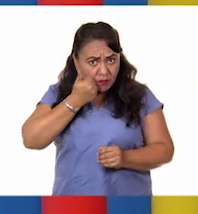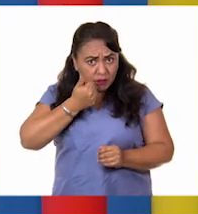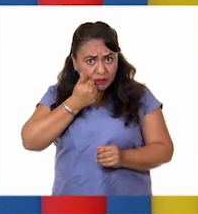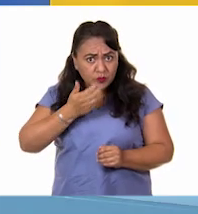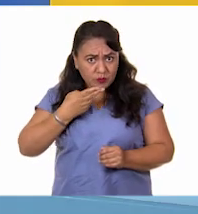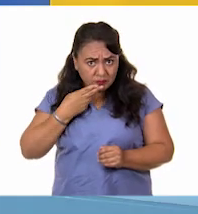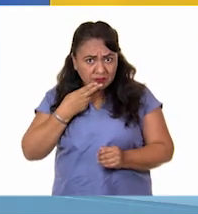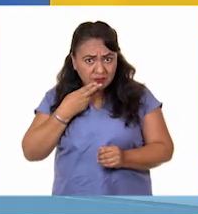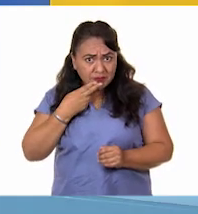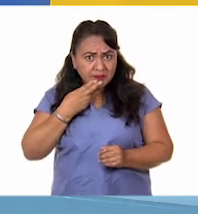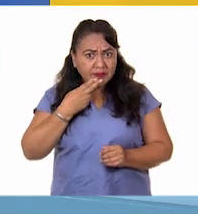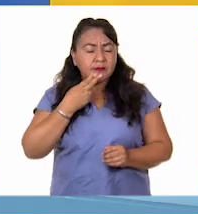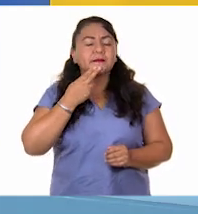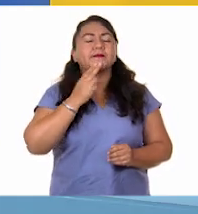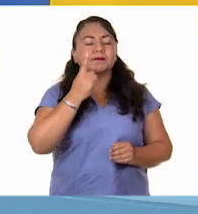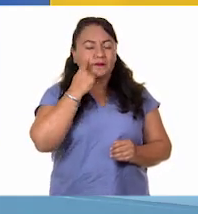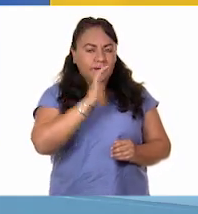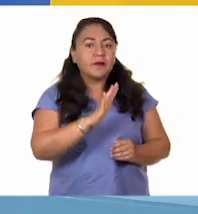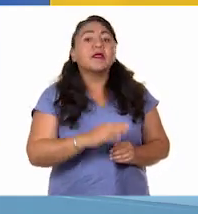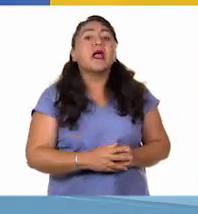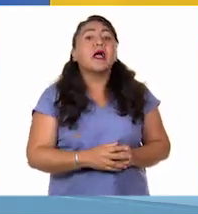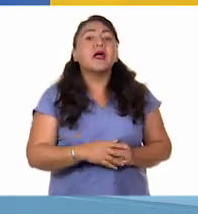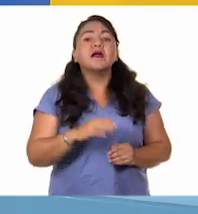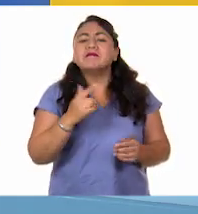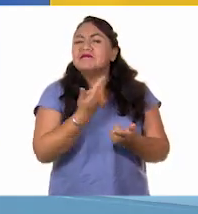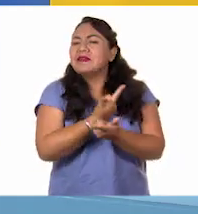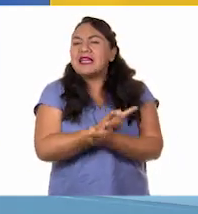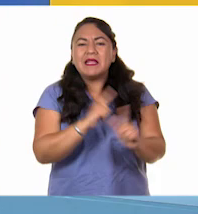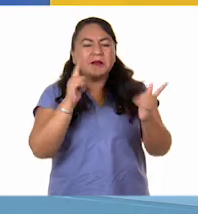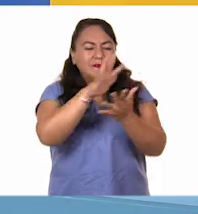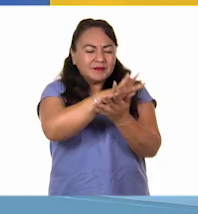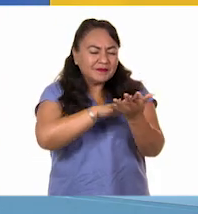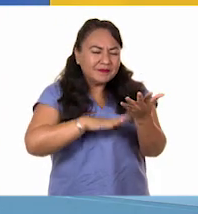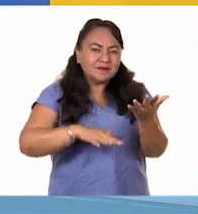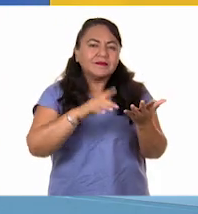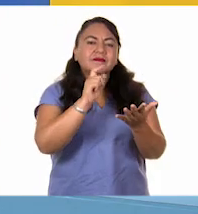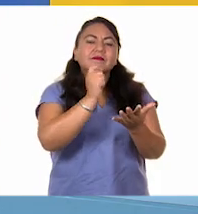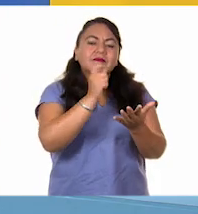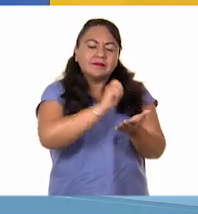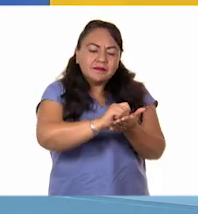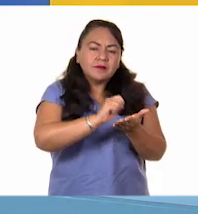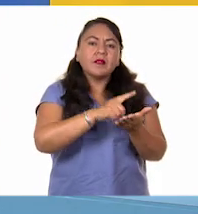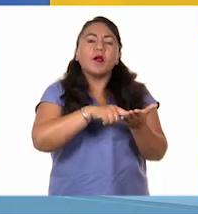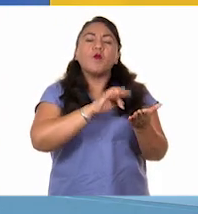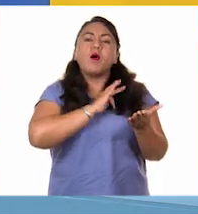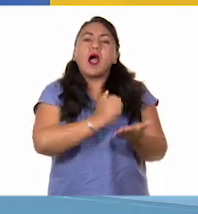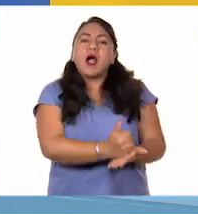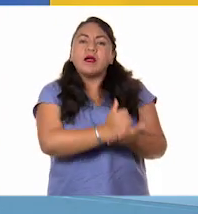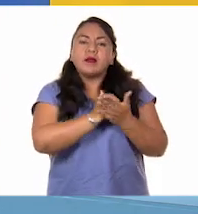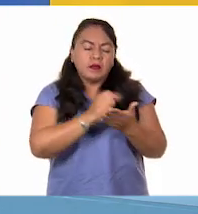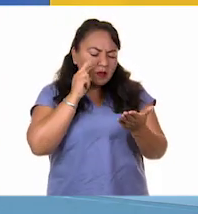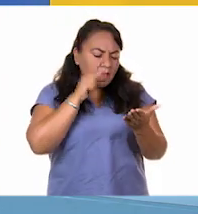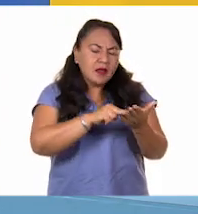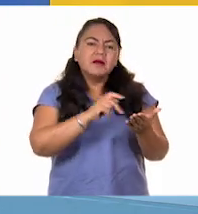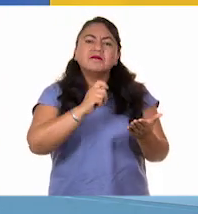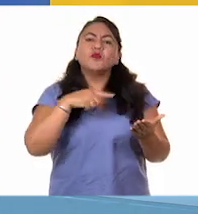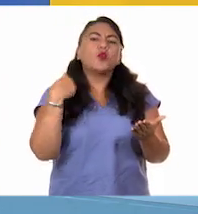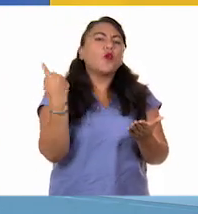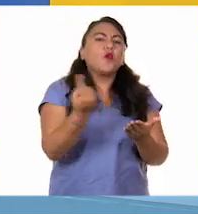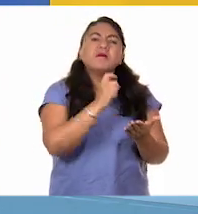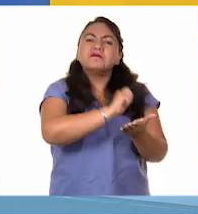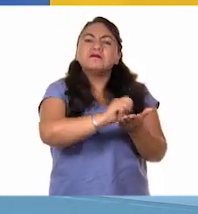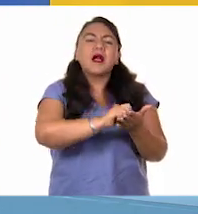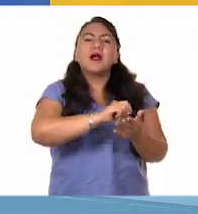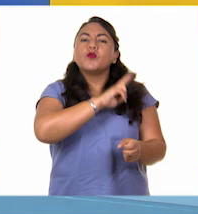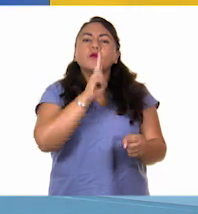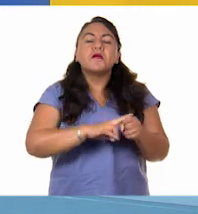alumnas? Mira, la elaboración de cualquier texto nos lleva a resolver problemas que están presentes en todo acto de